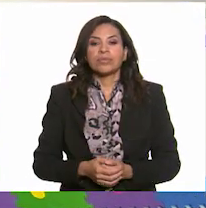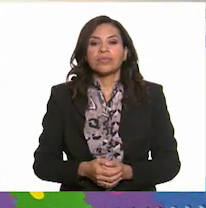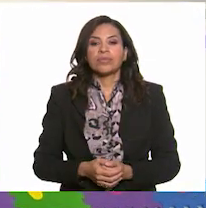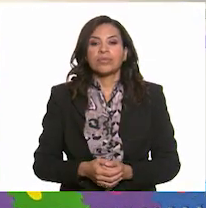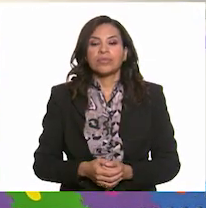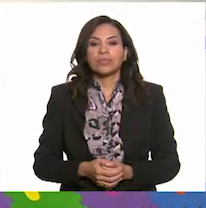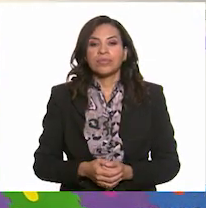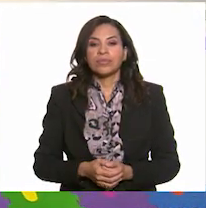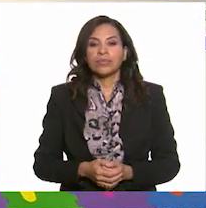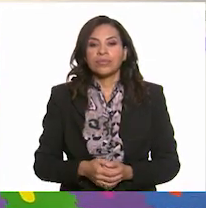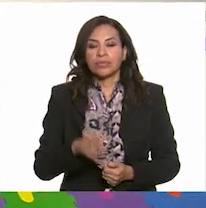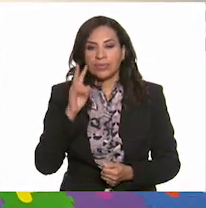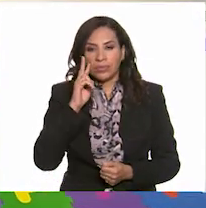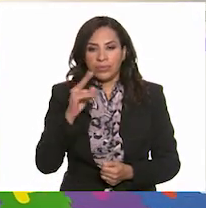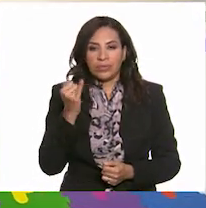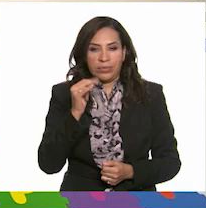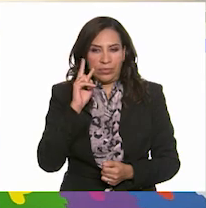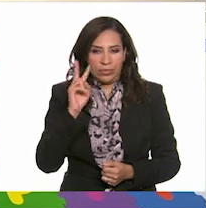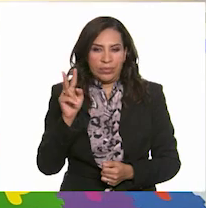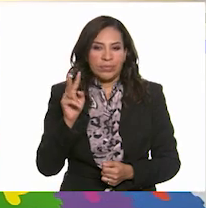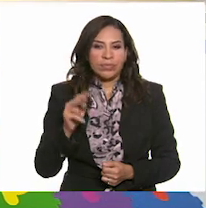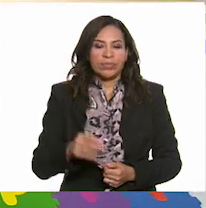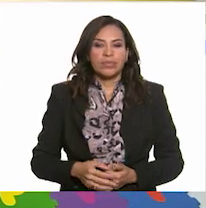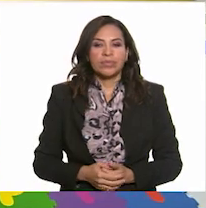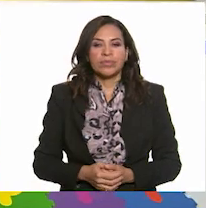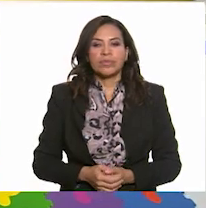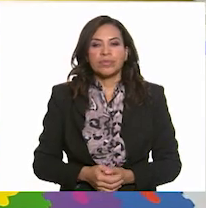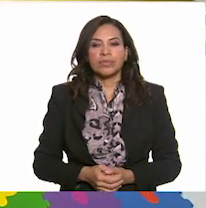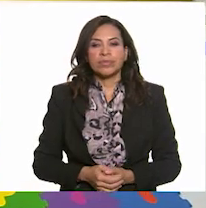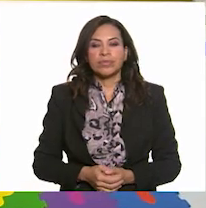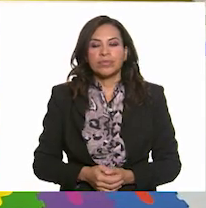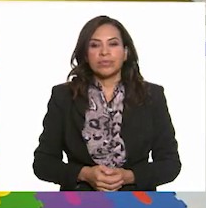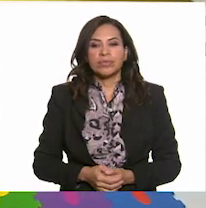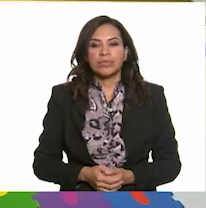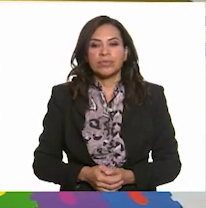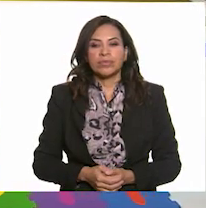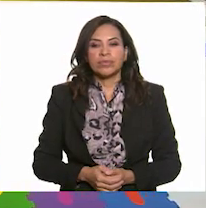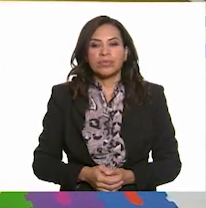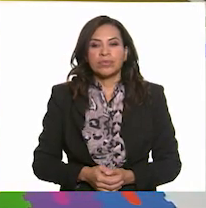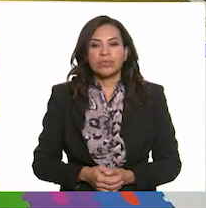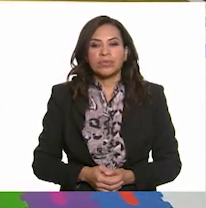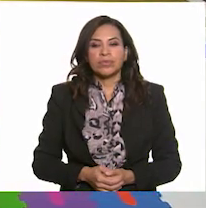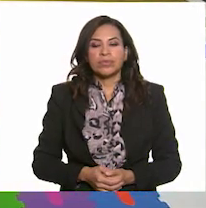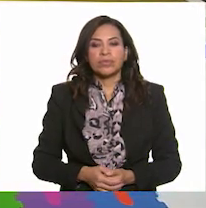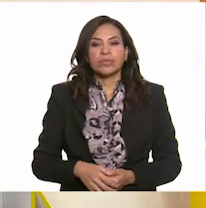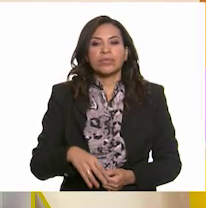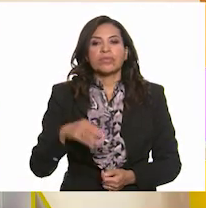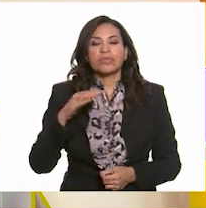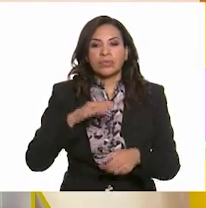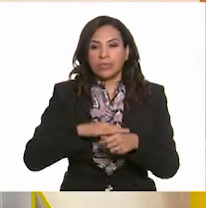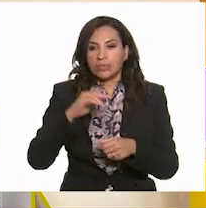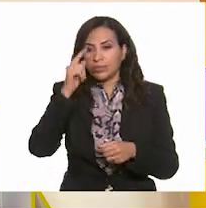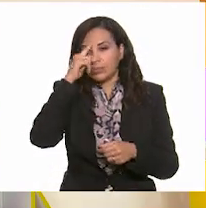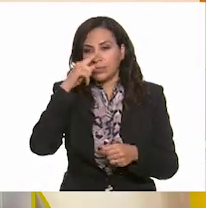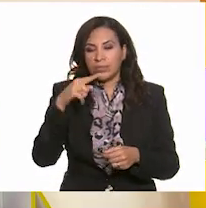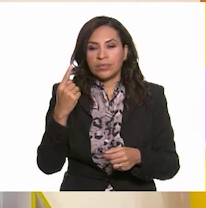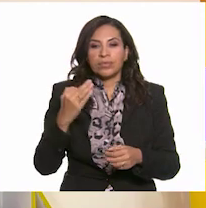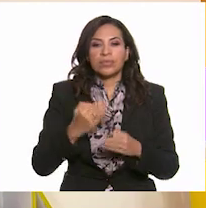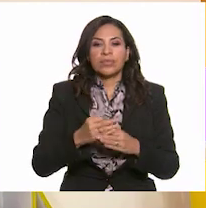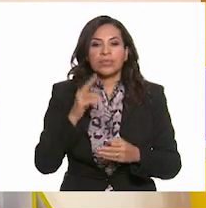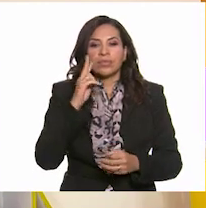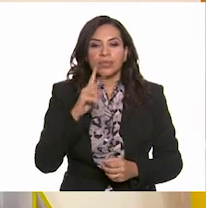palmas. Un, dos, tres, palmas. Y pasarle mi vaso. Para que te suena más fácil, vamos